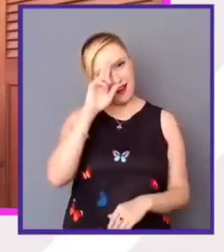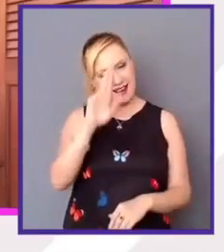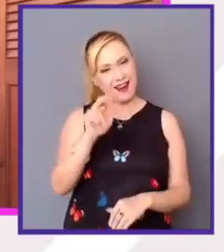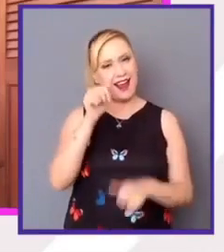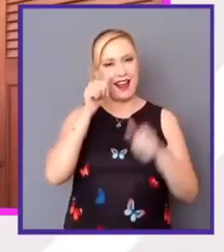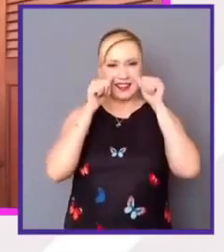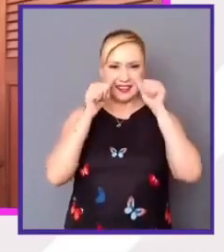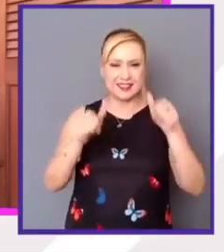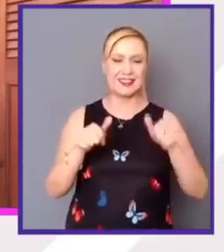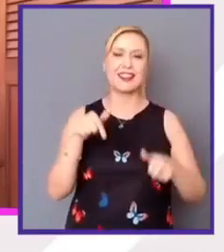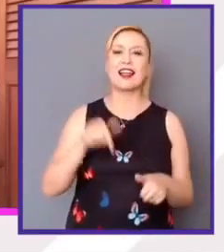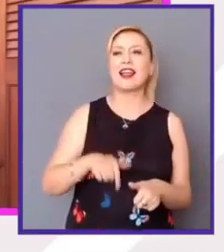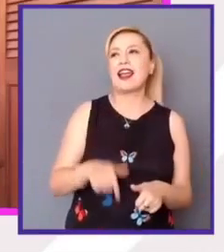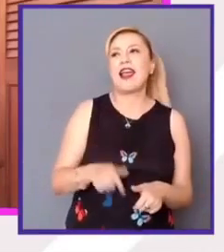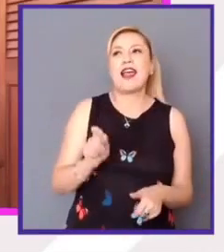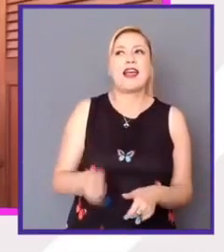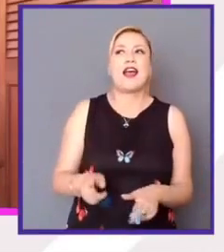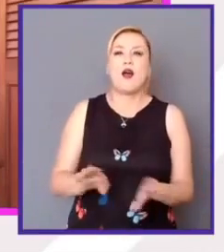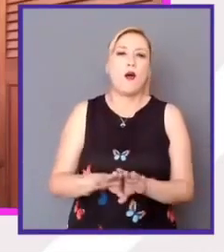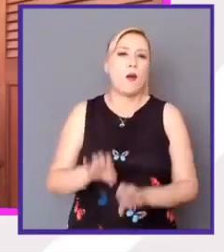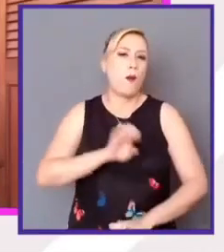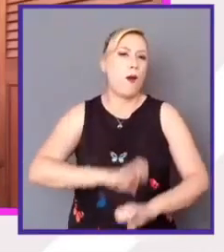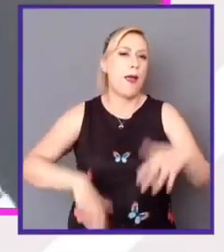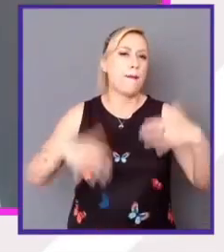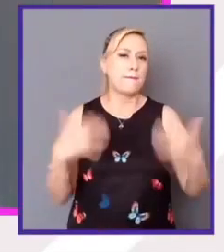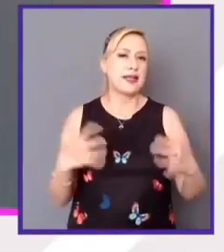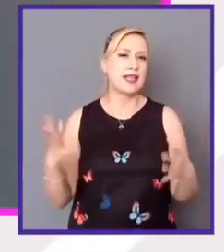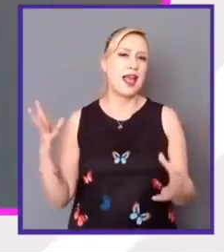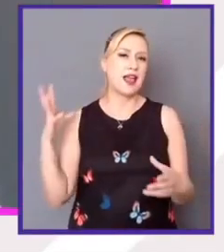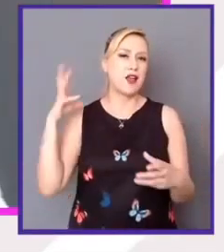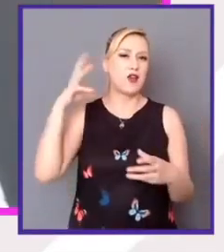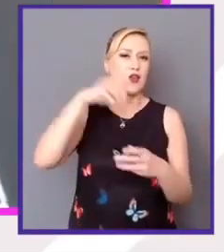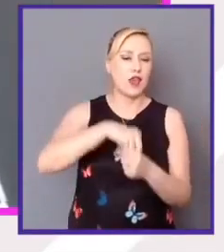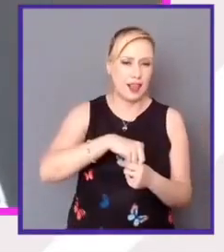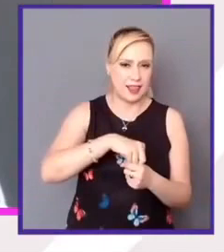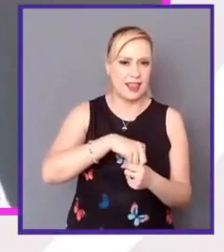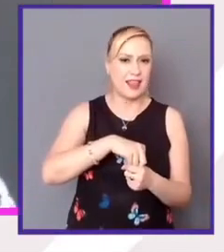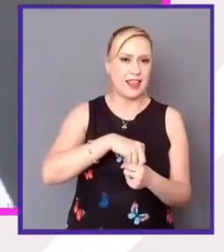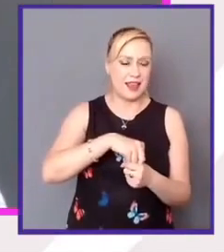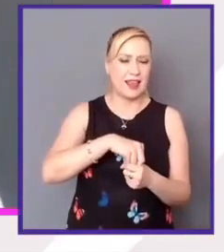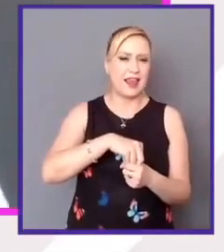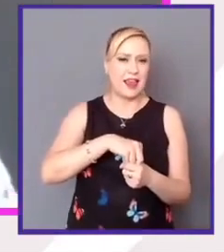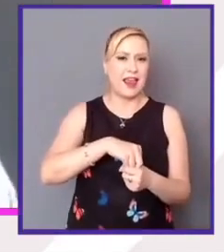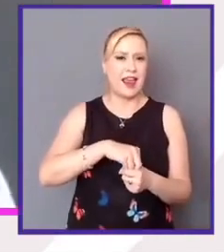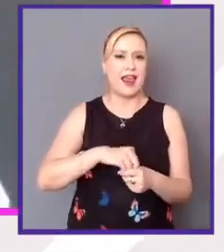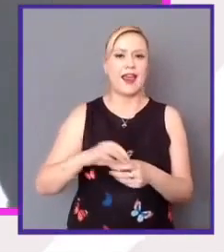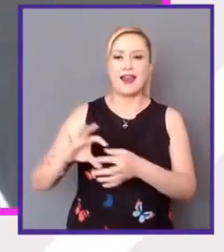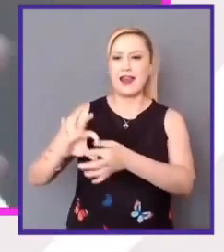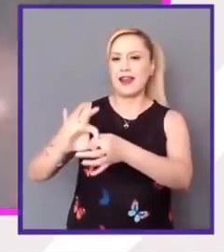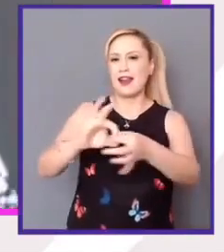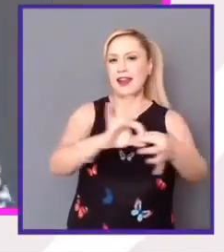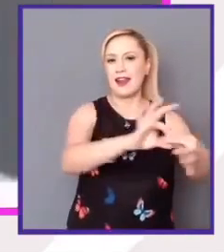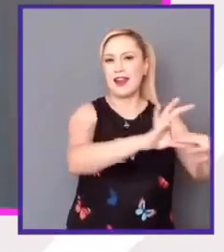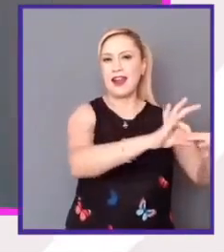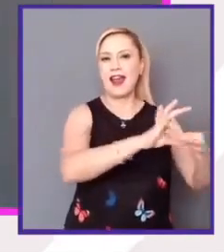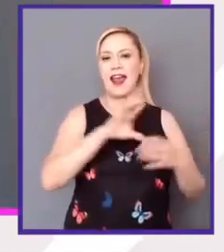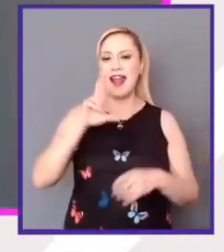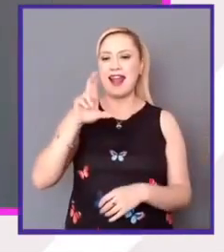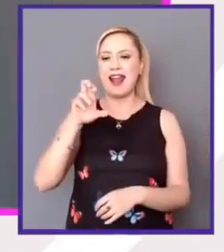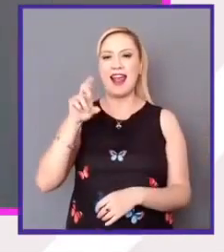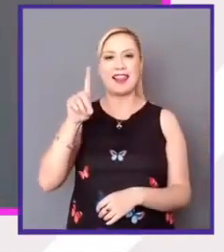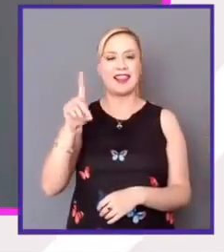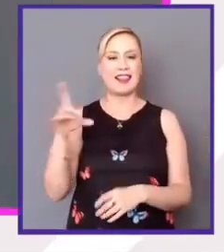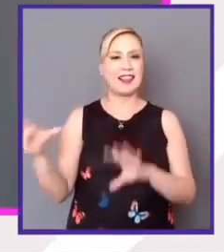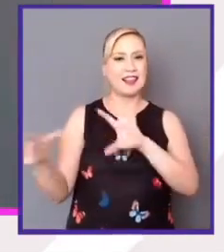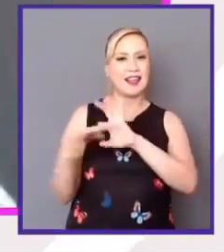plataforma, le decimos nuestra plataforma de empresas incluyentes, es decir, es una red, por un lado, de empresas con las que tenemos